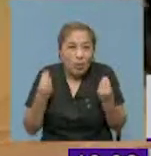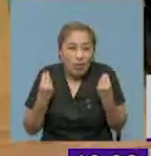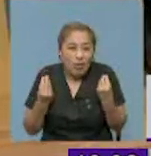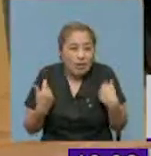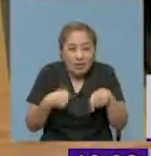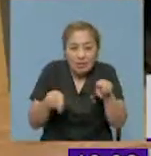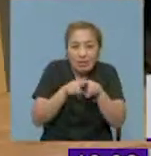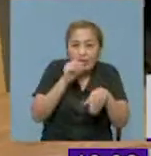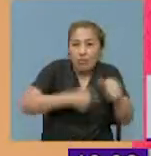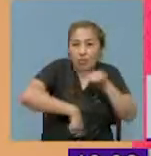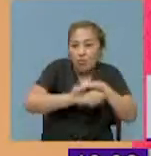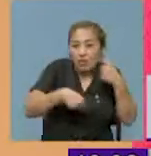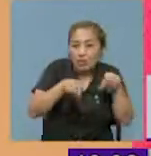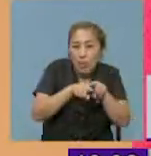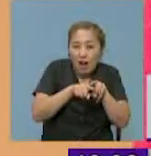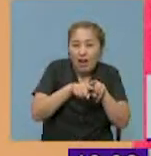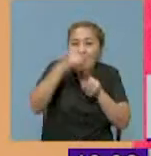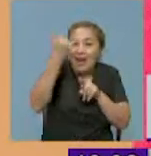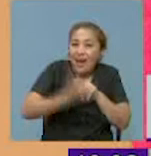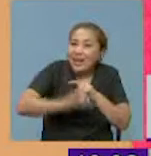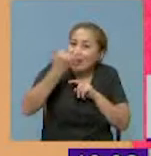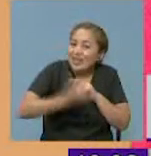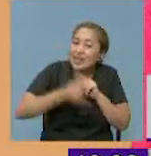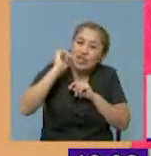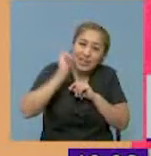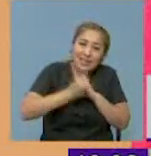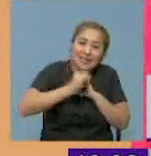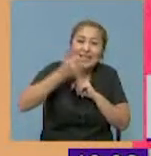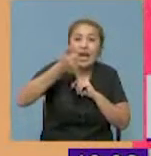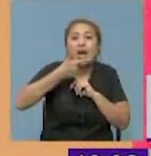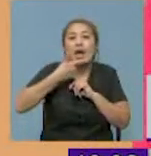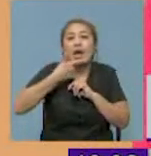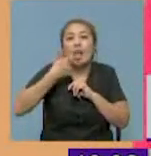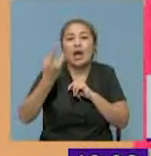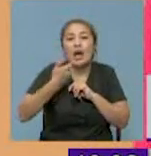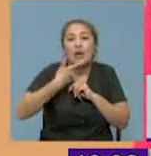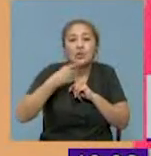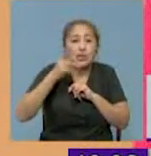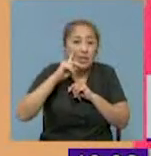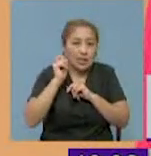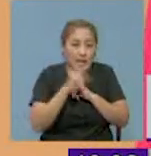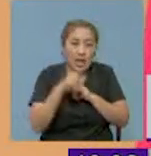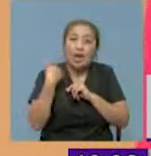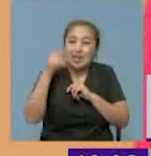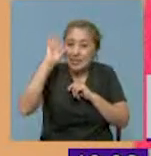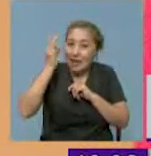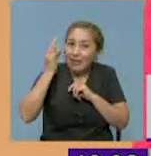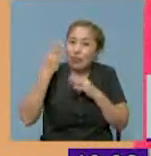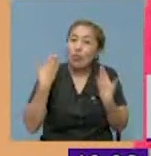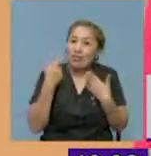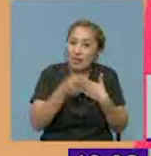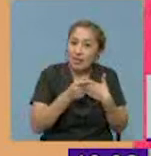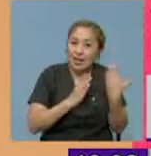mí esto es lo mismo así que tenemos tenemos un jugador como auc y que que lo puede hacer tranquilamente así que